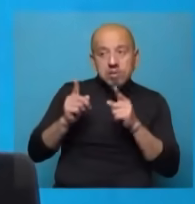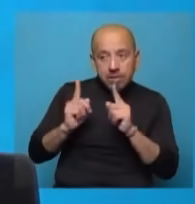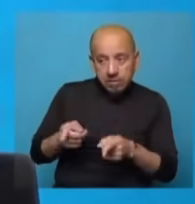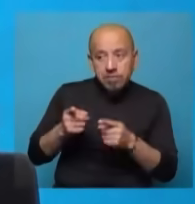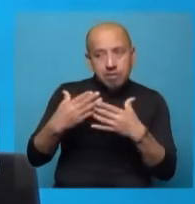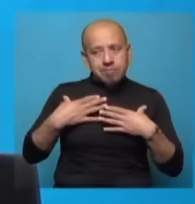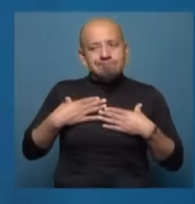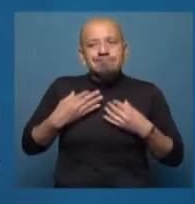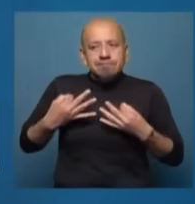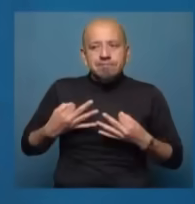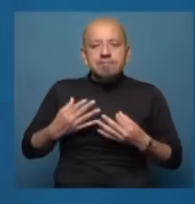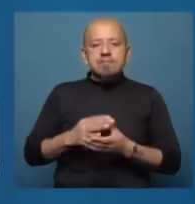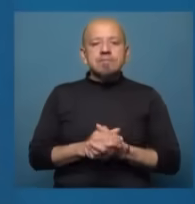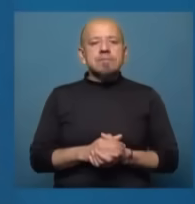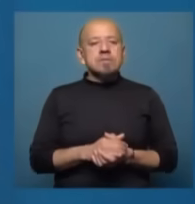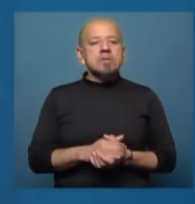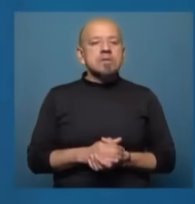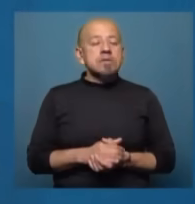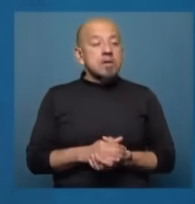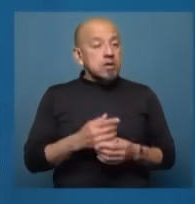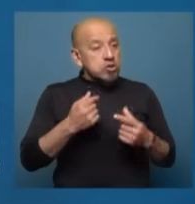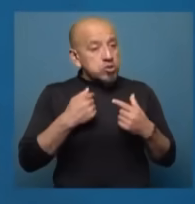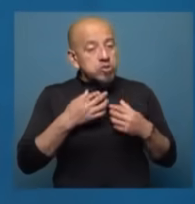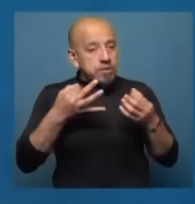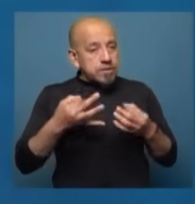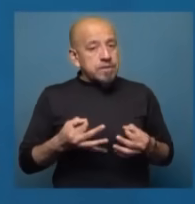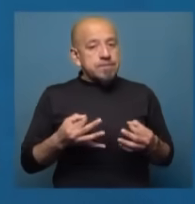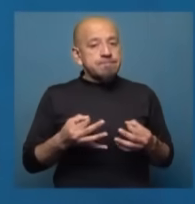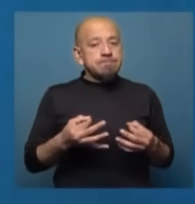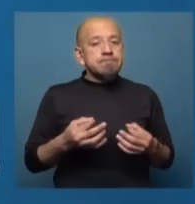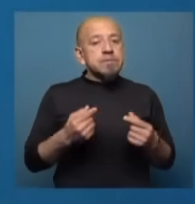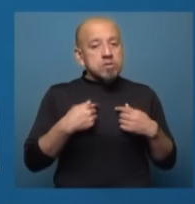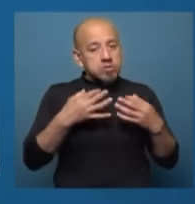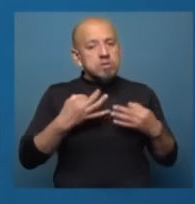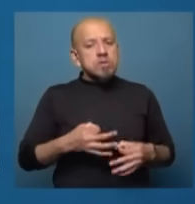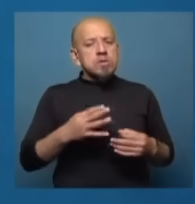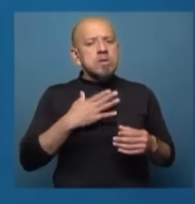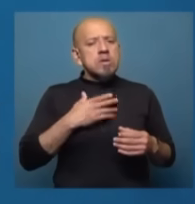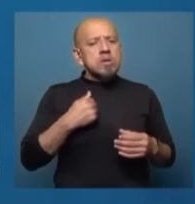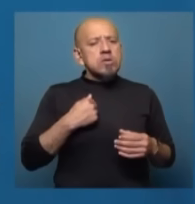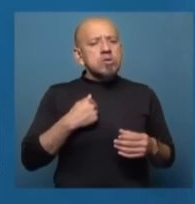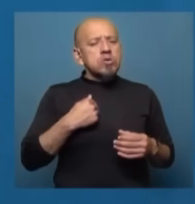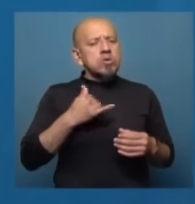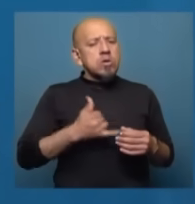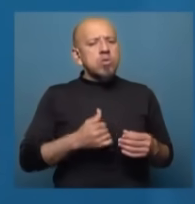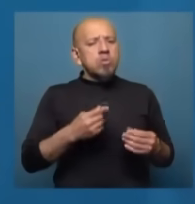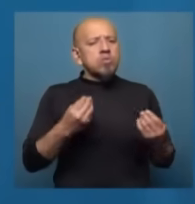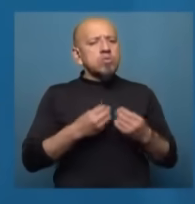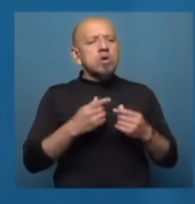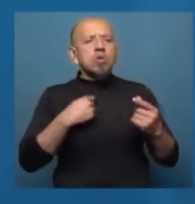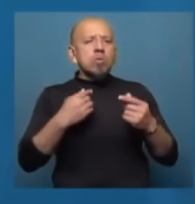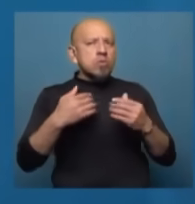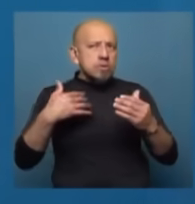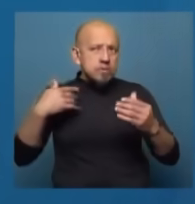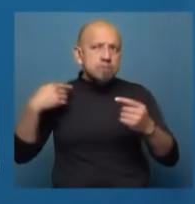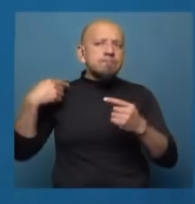satisfacción muy grande Sí yo sinceramente tengo mucha dedicación al cómo lo transitan